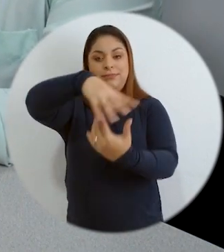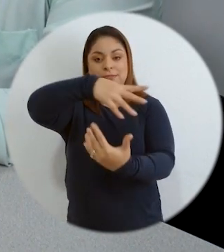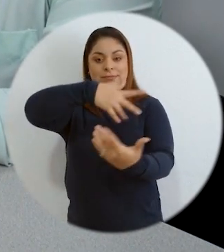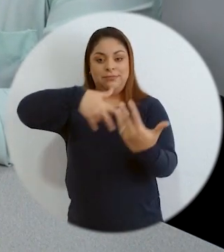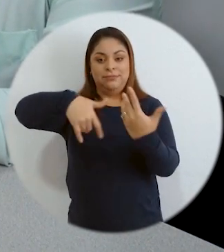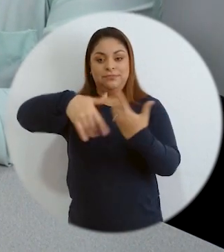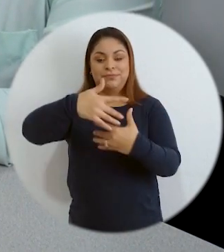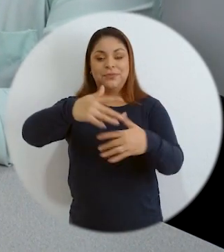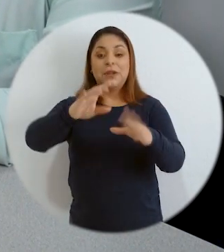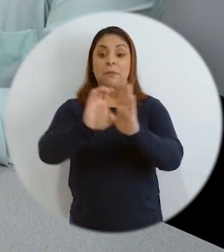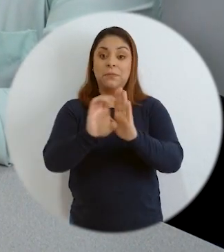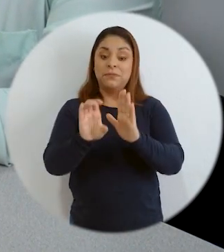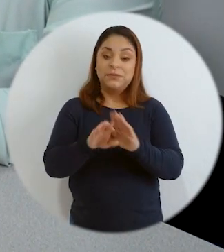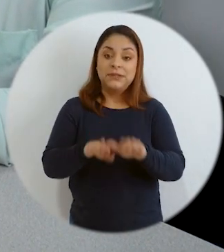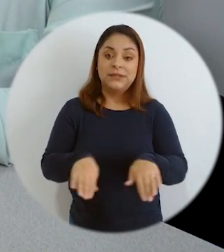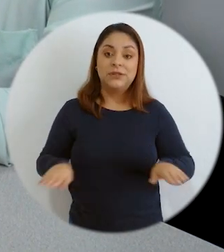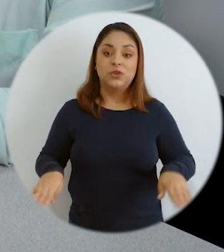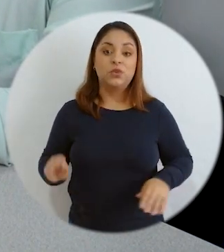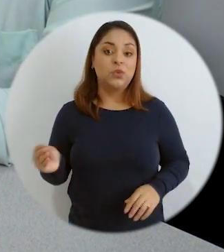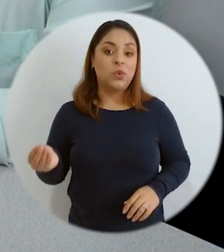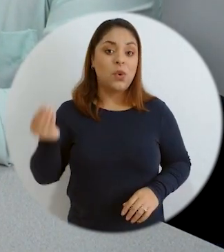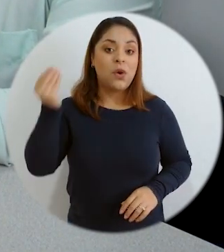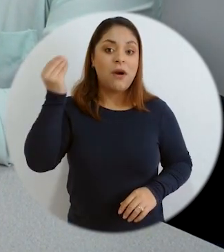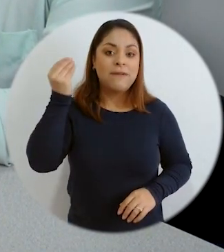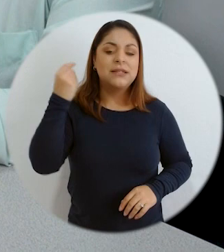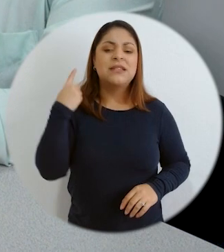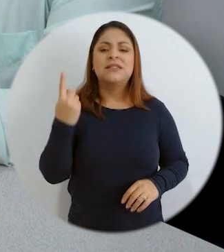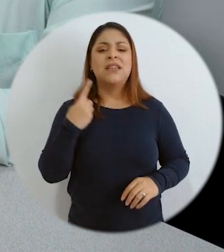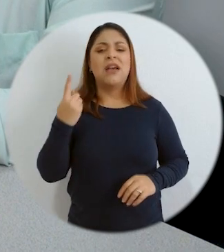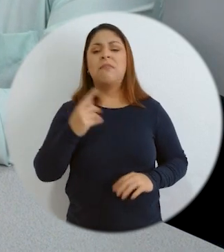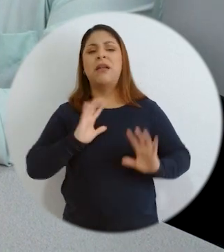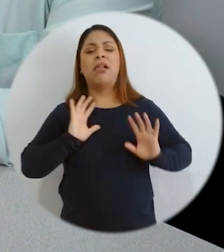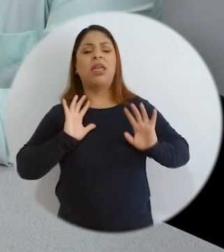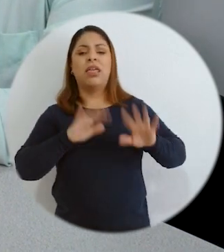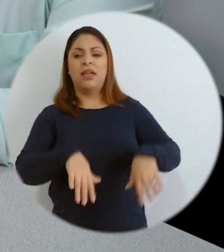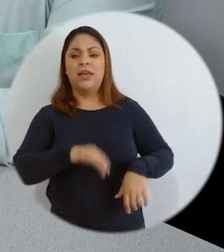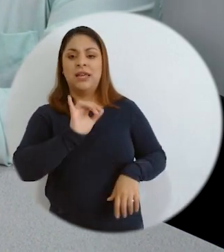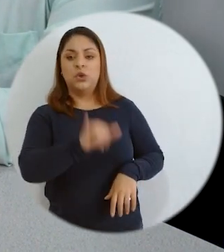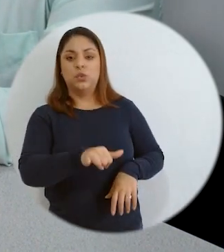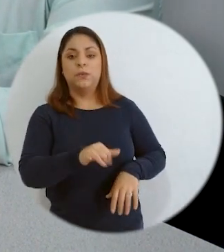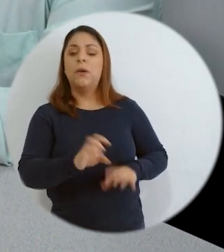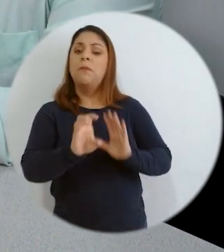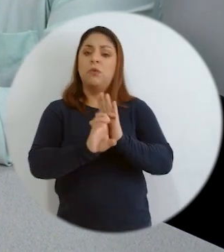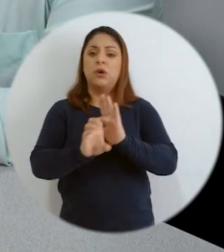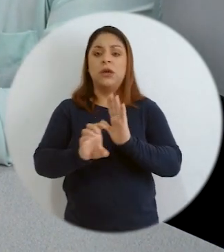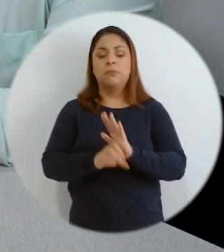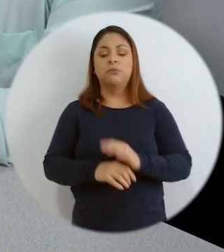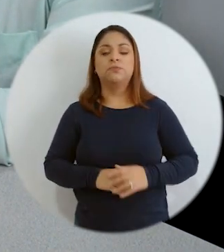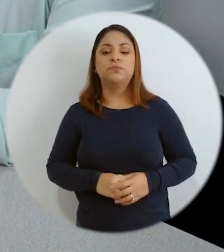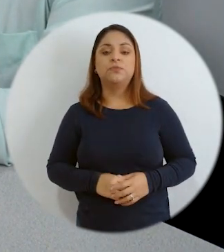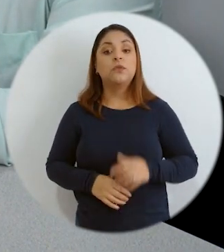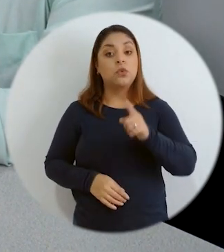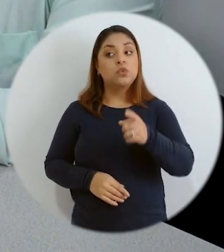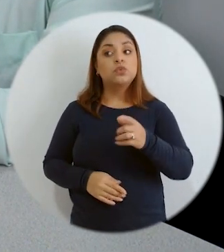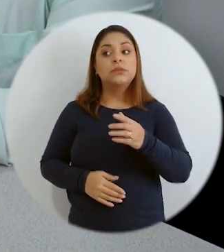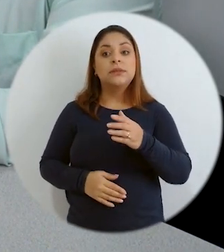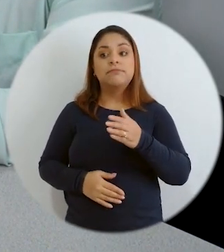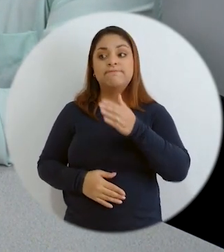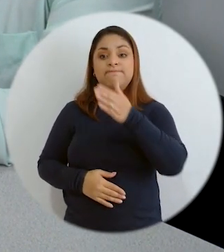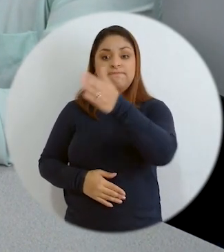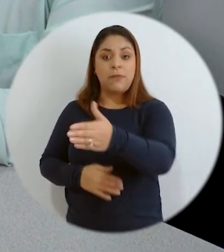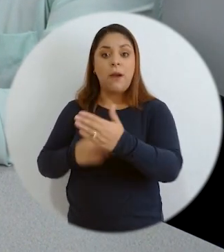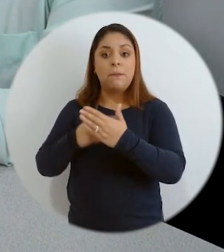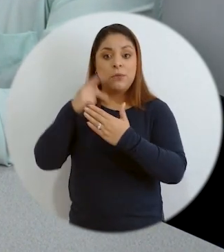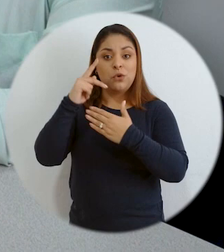Algo donde nuestras políticas, por ejemplo, en el campo de niñez y adolescencia, históricamente suelen dejar esto de lado. Por ejemplo, si vos vas a un